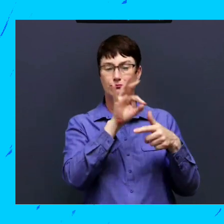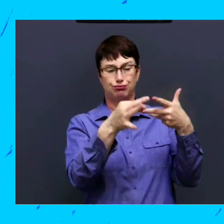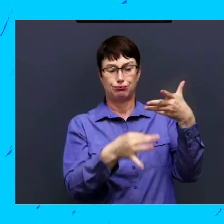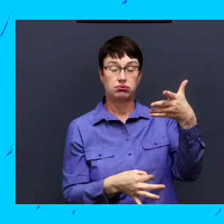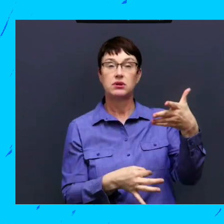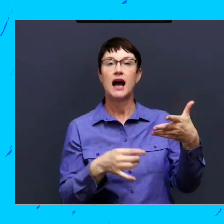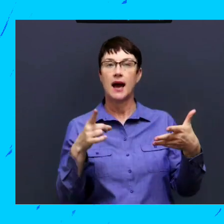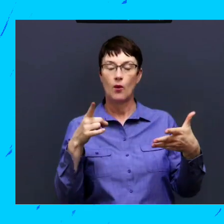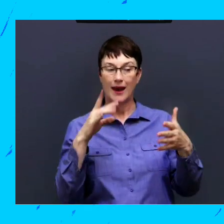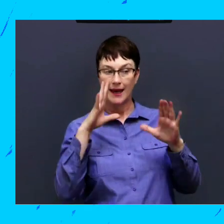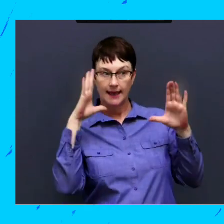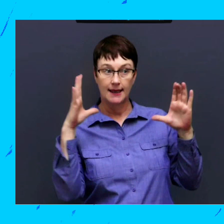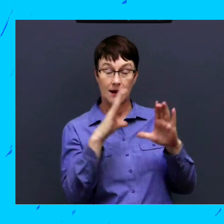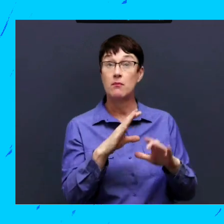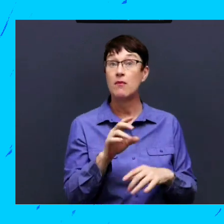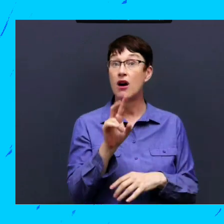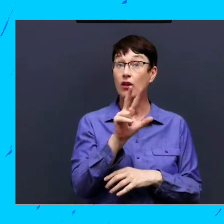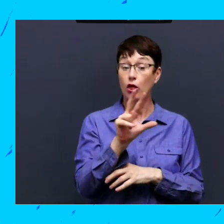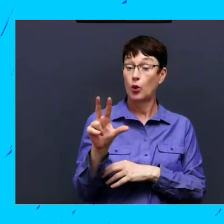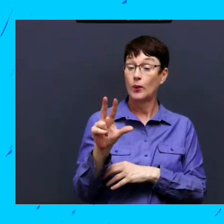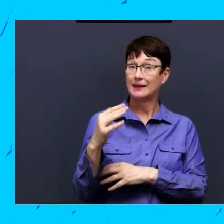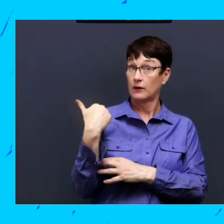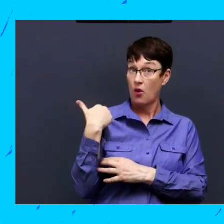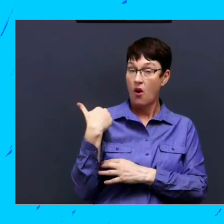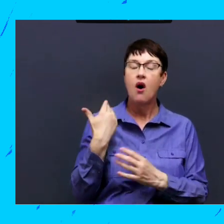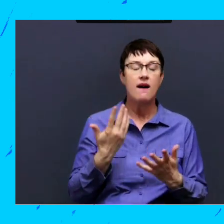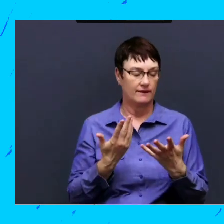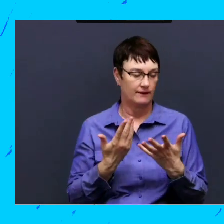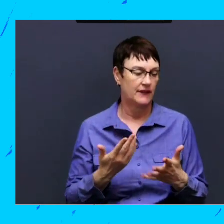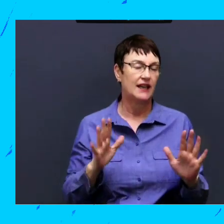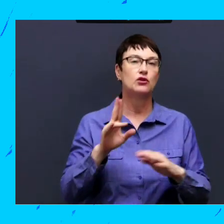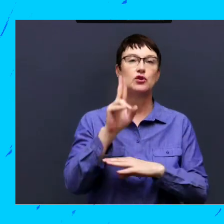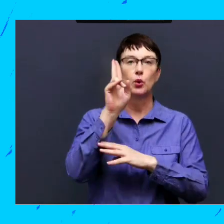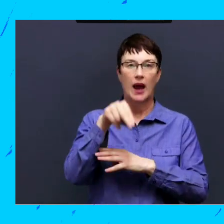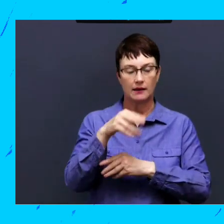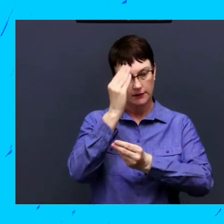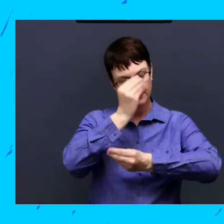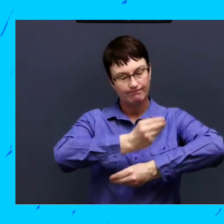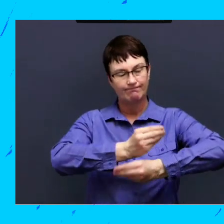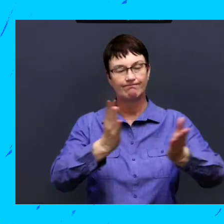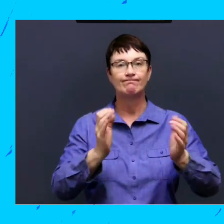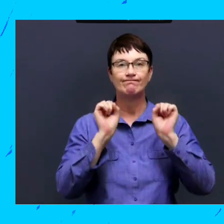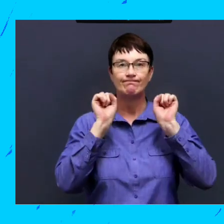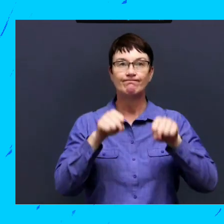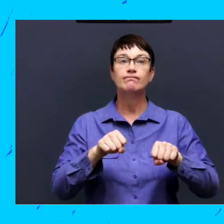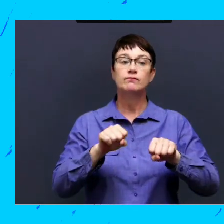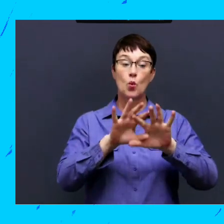reiterado también en la Asamblea General de la ONU hace algunas semanas.